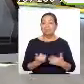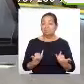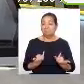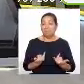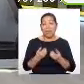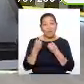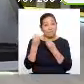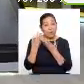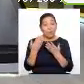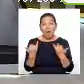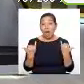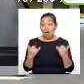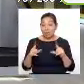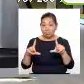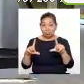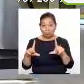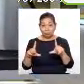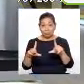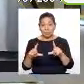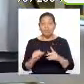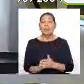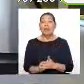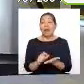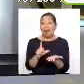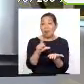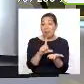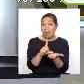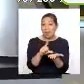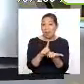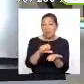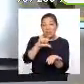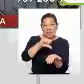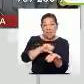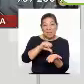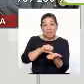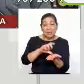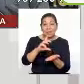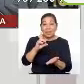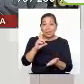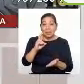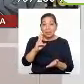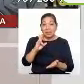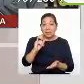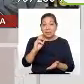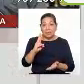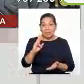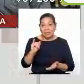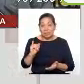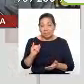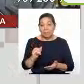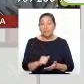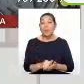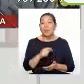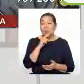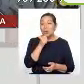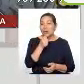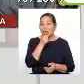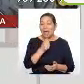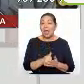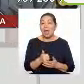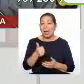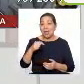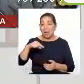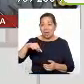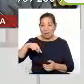Momento de información en vivo, nos vamos hasta el Cercado de Lima, la sede de la DIRINCRI, ahí se encuentra nuestra compañera Angie Juárez, y es que vemos,